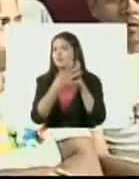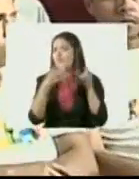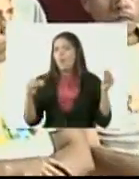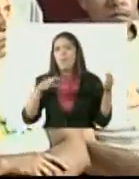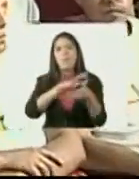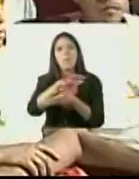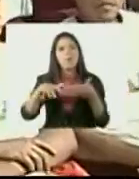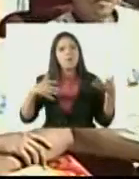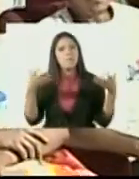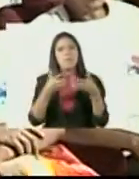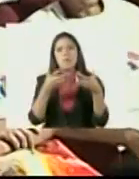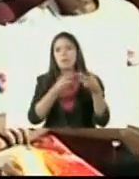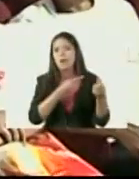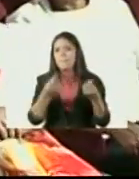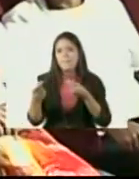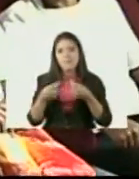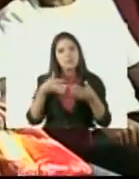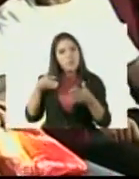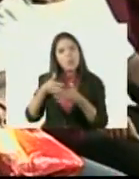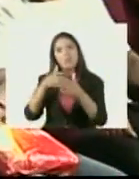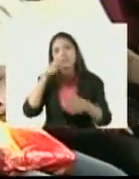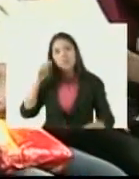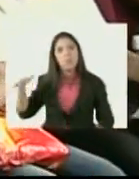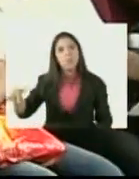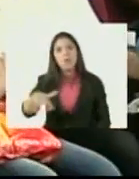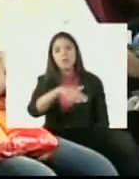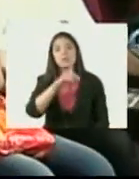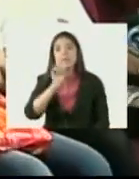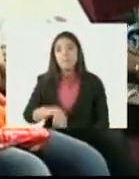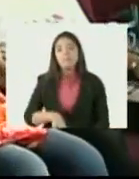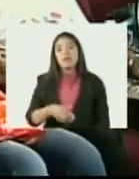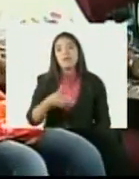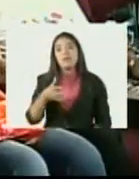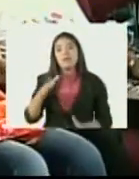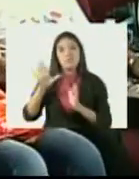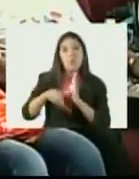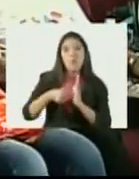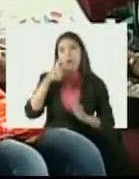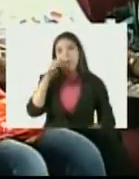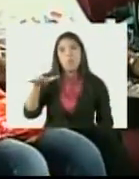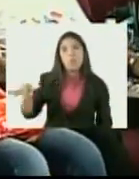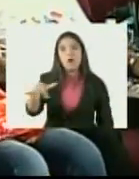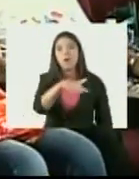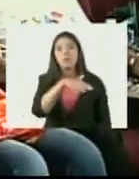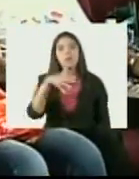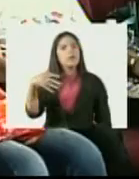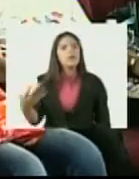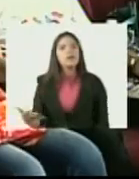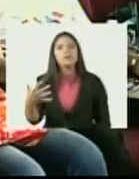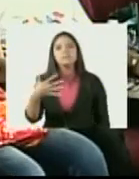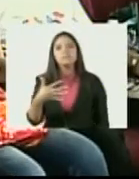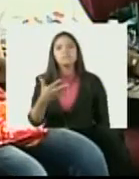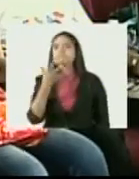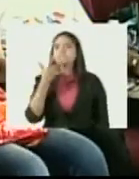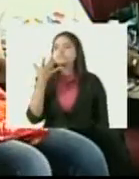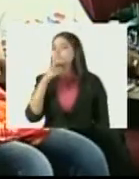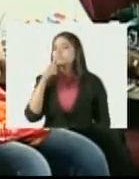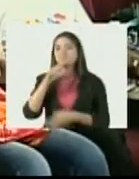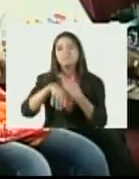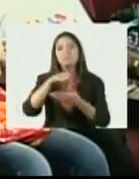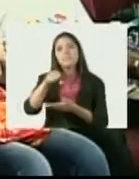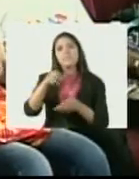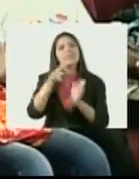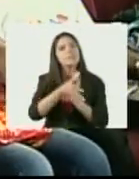de precios que va contra el pueblo, que saquea al pueblo. ¿Qué fuera de nuestro país si no tuviéramos los CLAP?